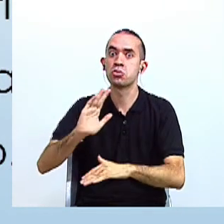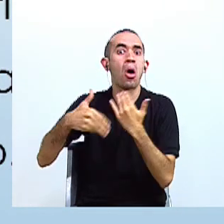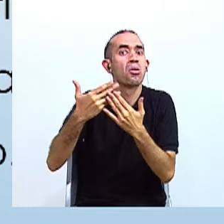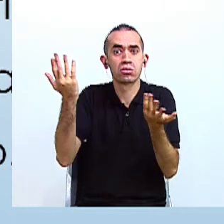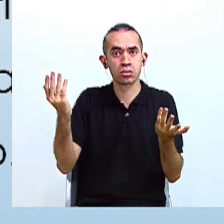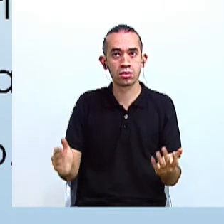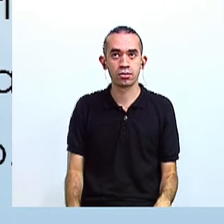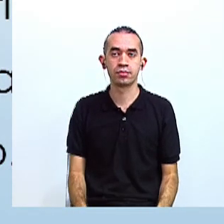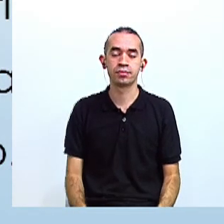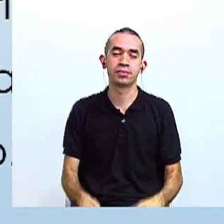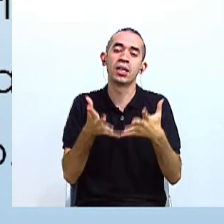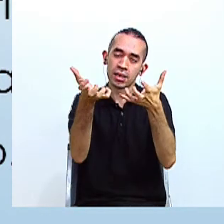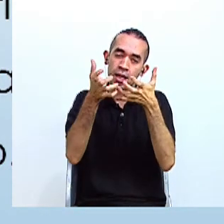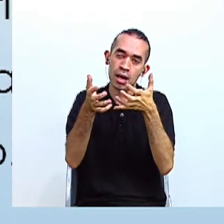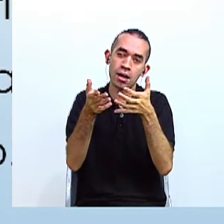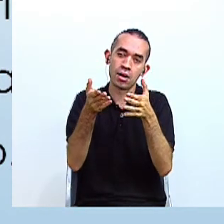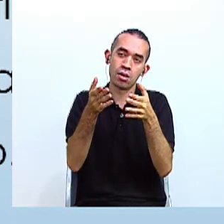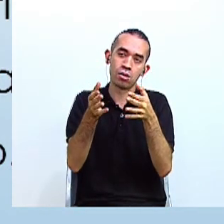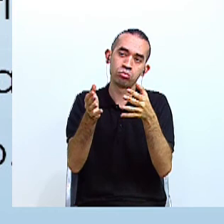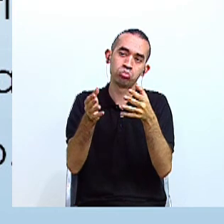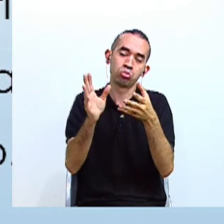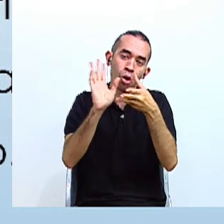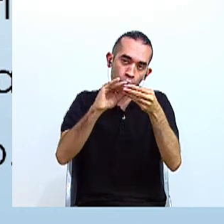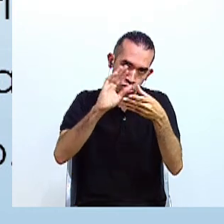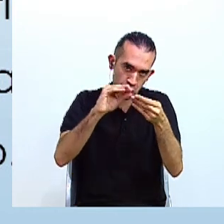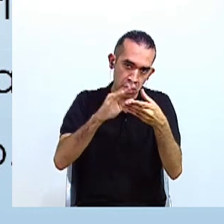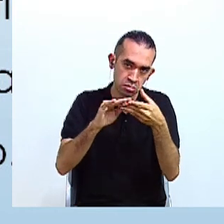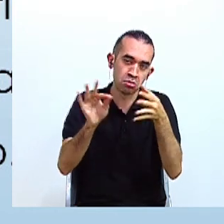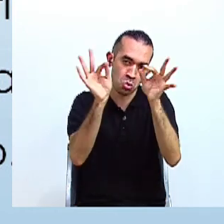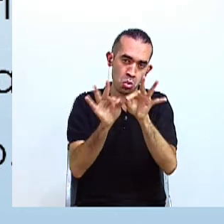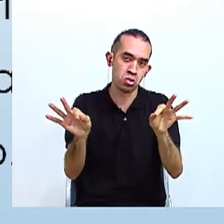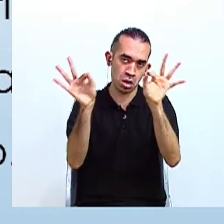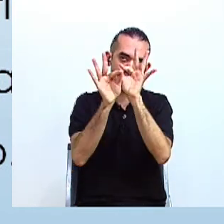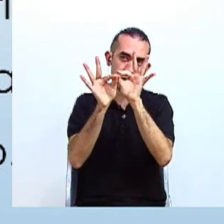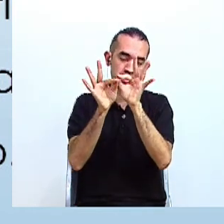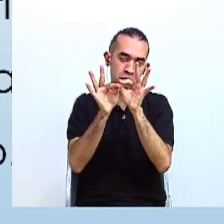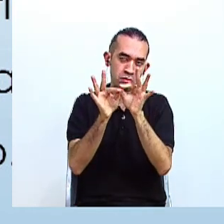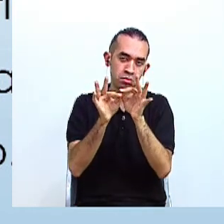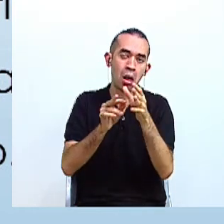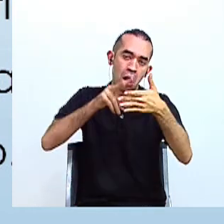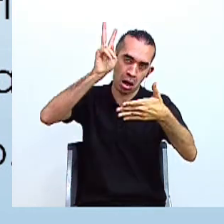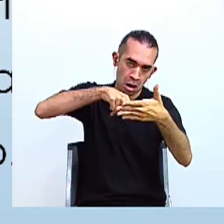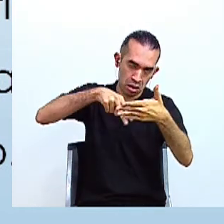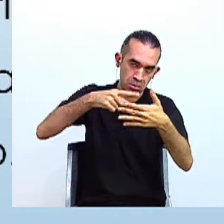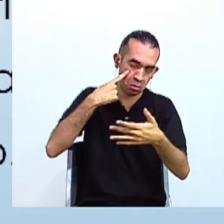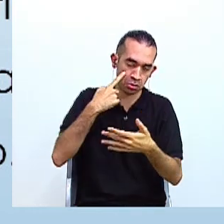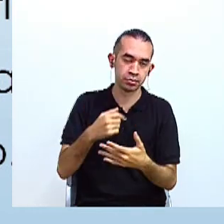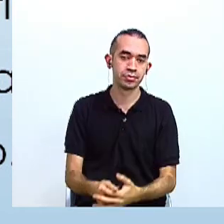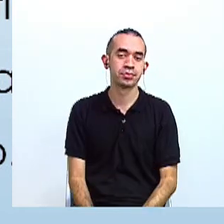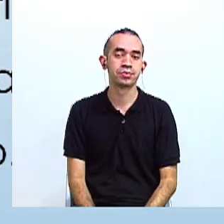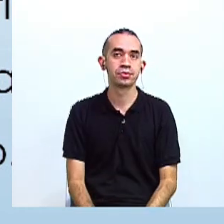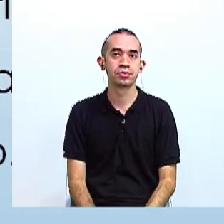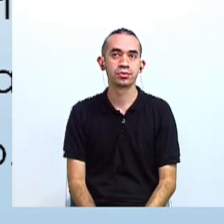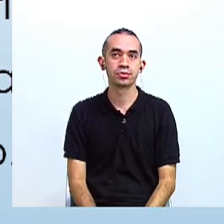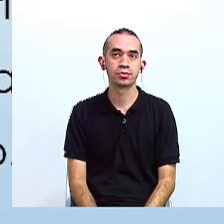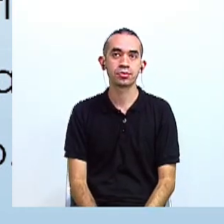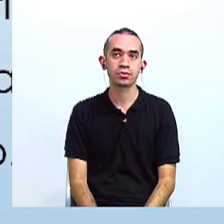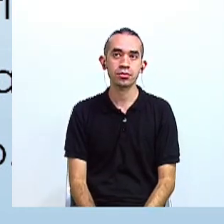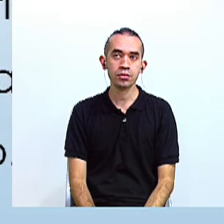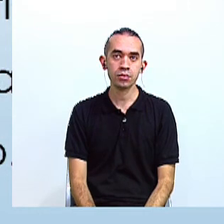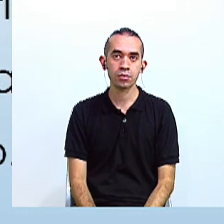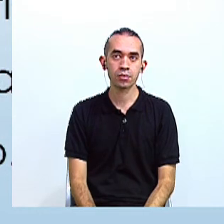quiero compartir con ustedes, me parece muy significativa en este caso, y me voy a permitir hacer lectura de la misma. El